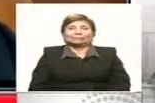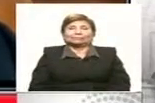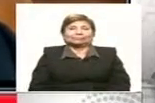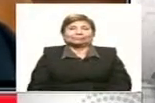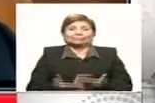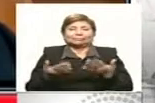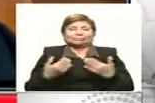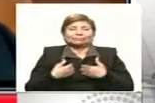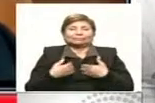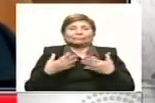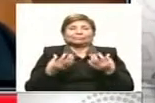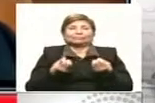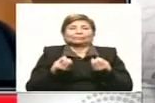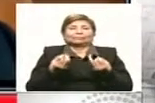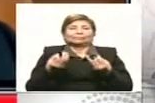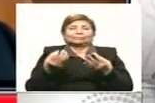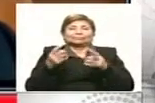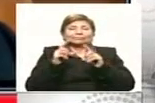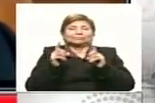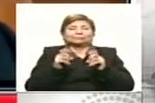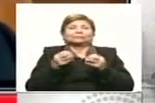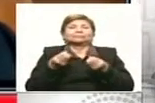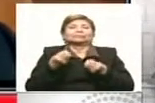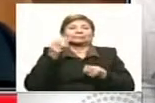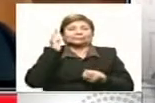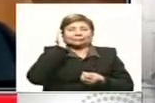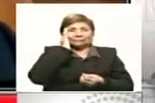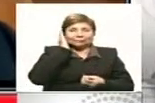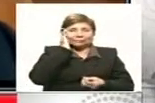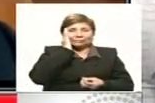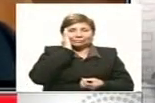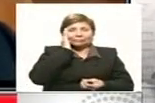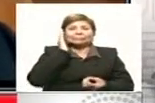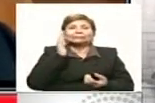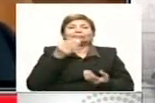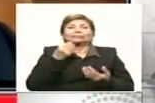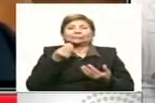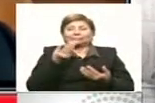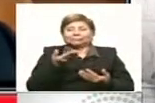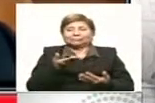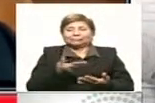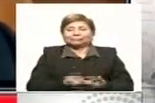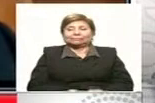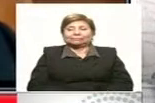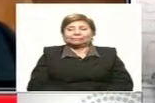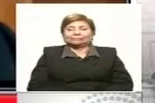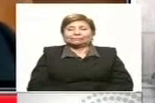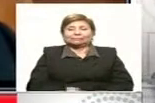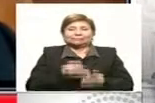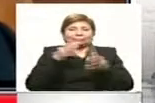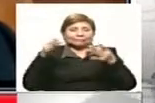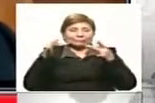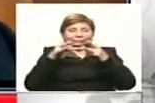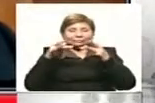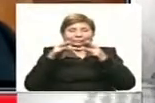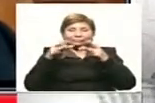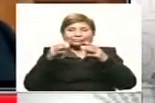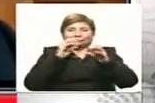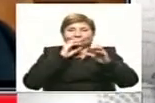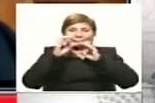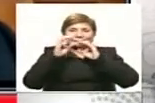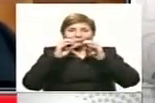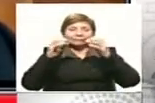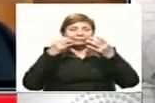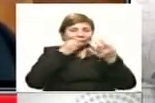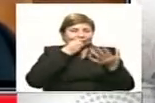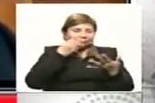muchas preguntas por hacerlo, porque saben que hay un canal directo de comunicación, y